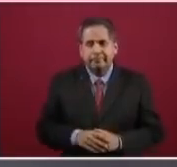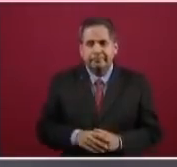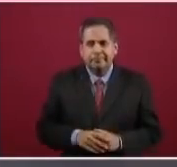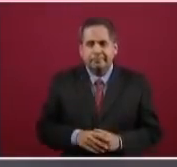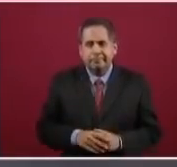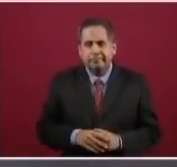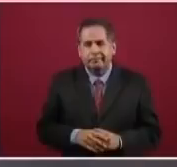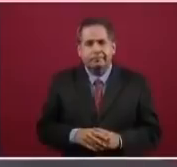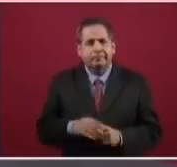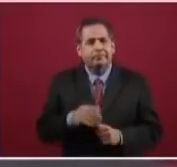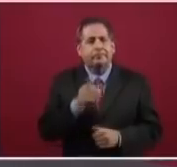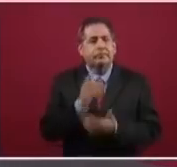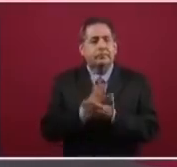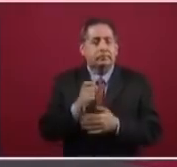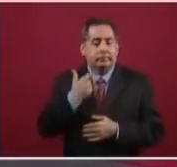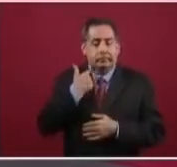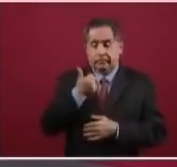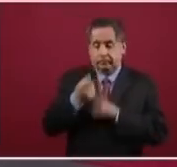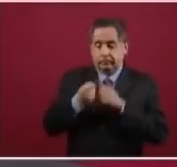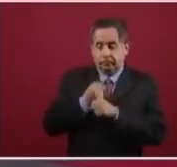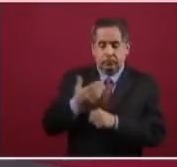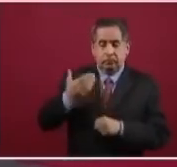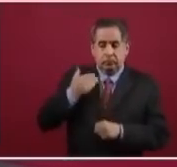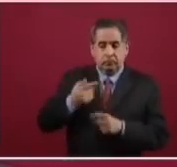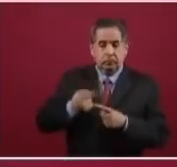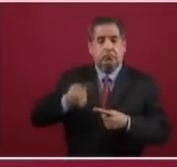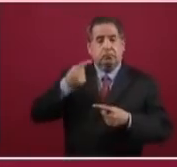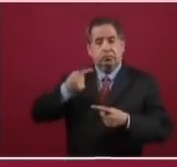no sólo en el secciones pasado nosotros